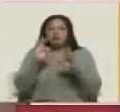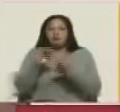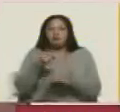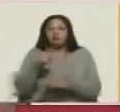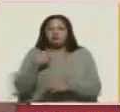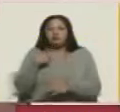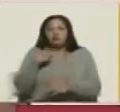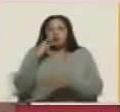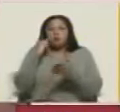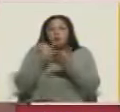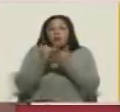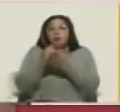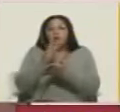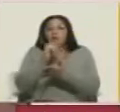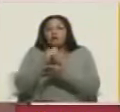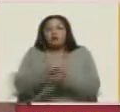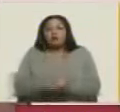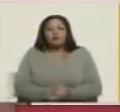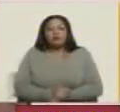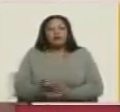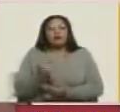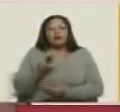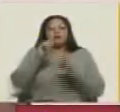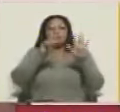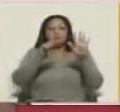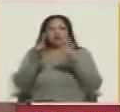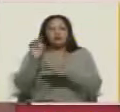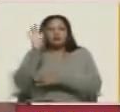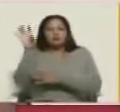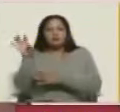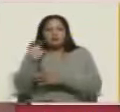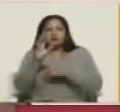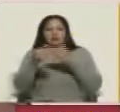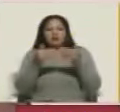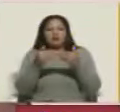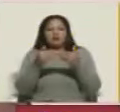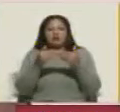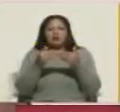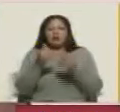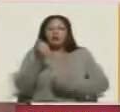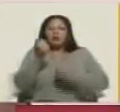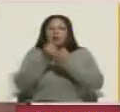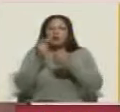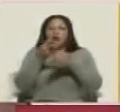¿no?, que había 66 países que apoyaban al gobierno de Narnia.